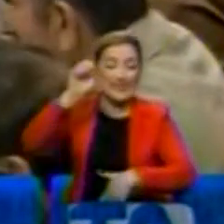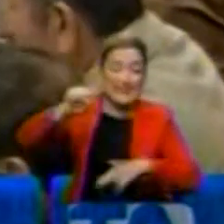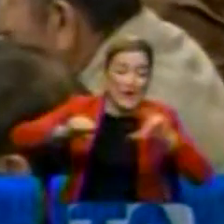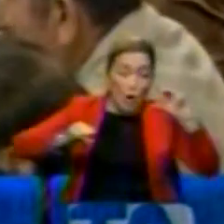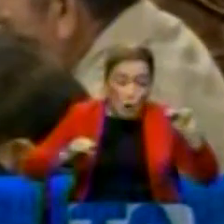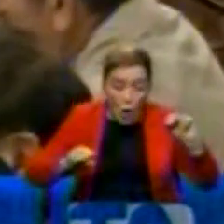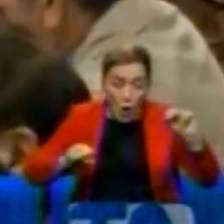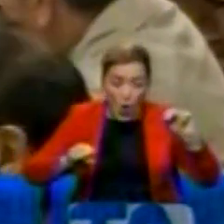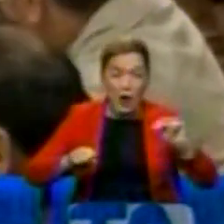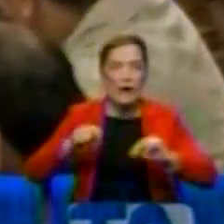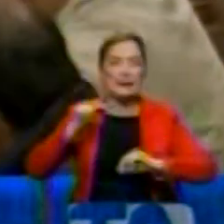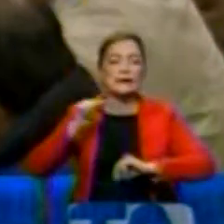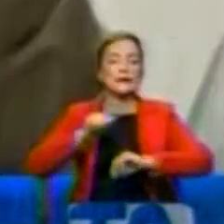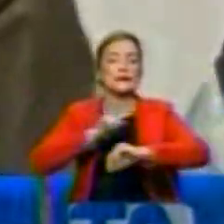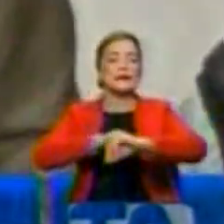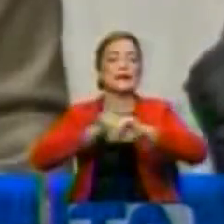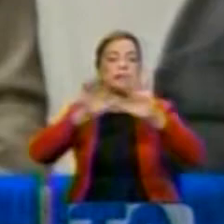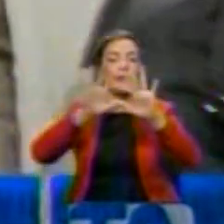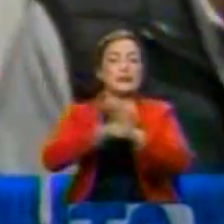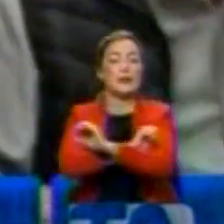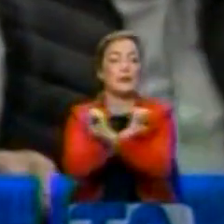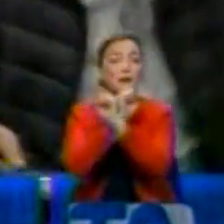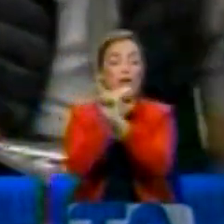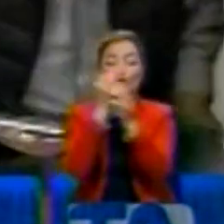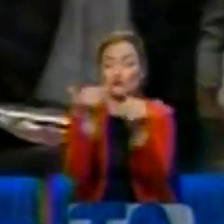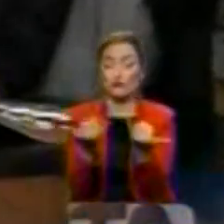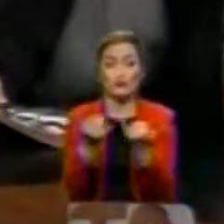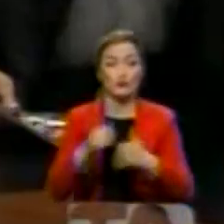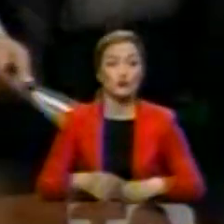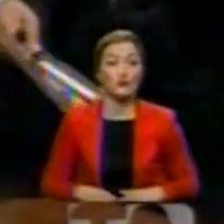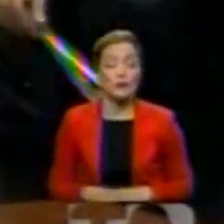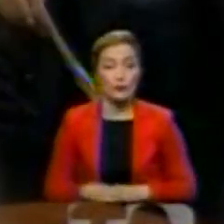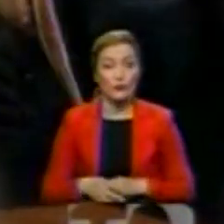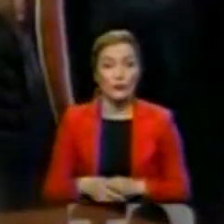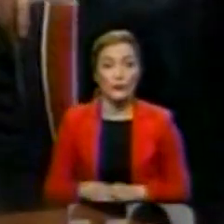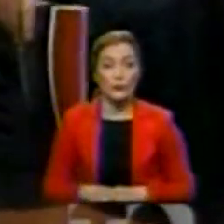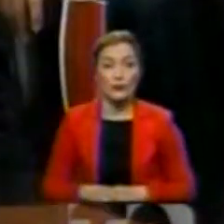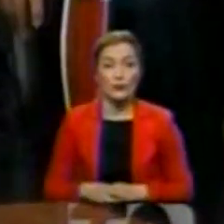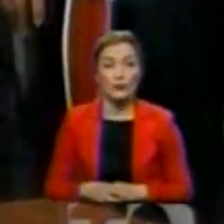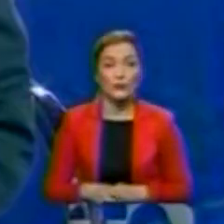conocer a las 10 de la mañana de hoy. En Quito, Nelson Carrera, 24 horas.